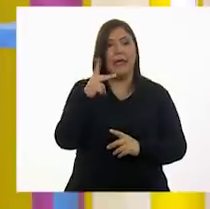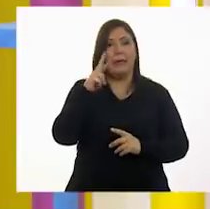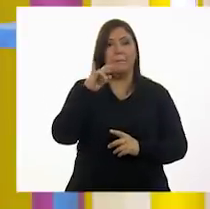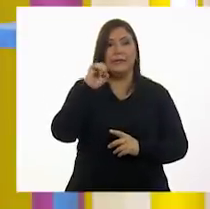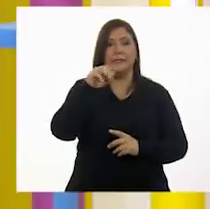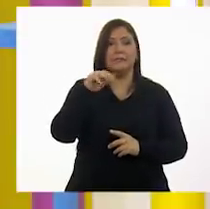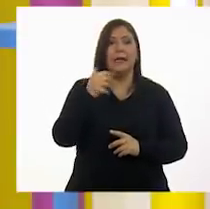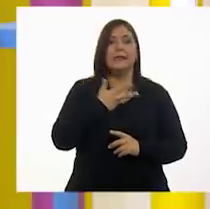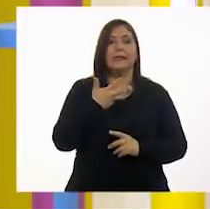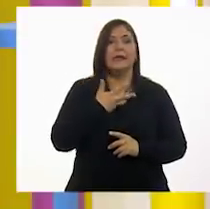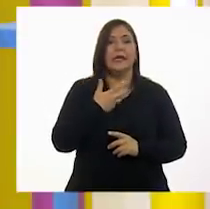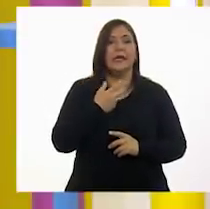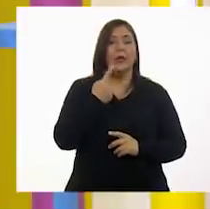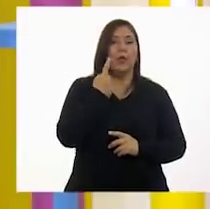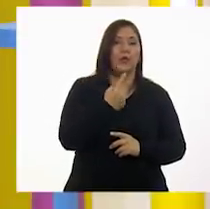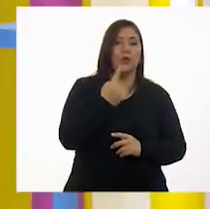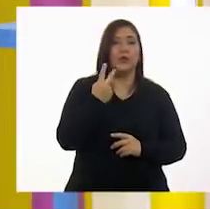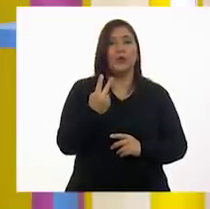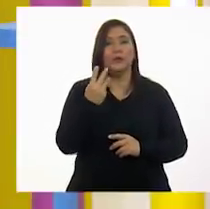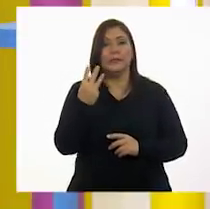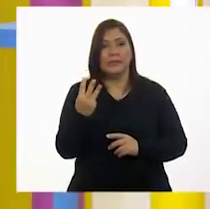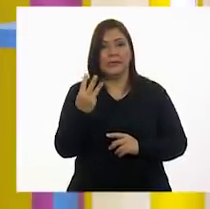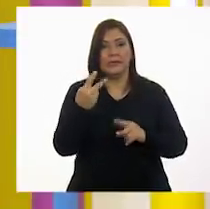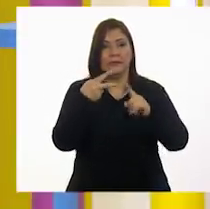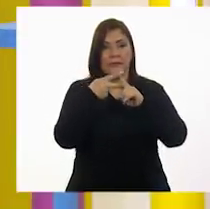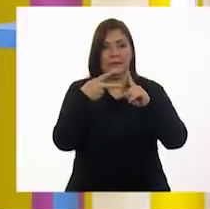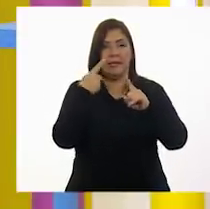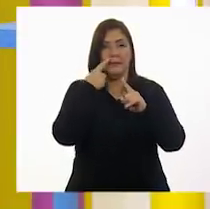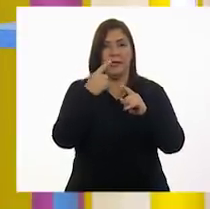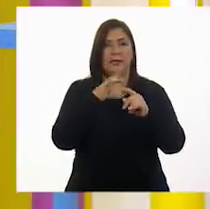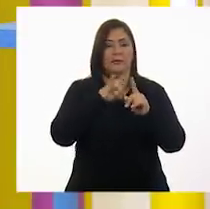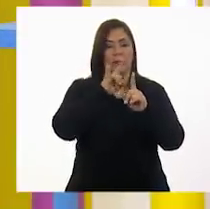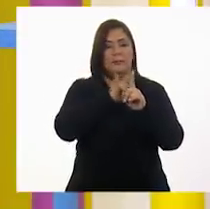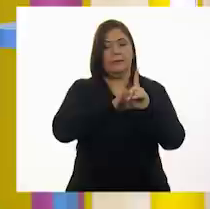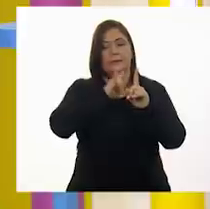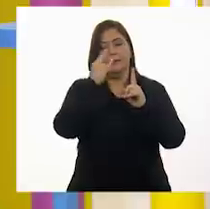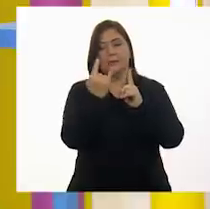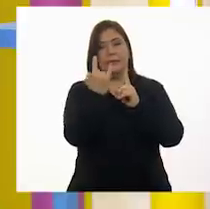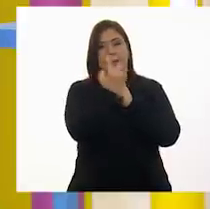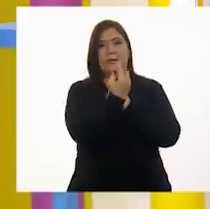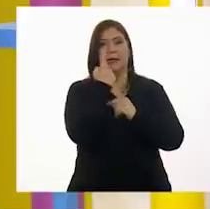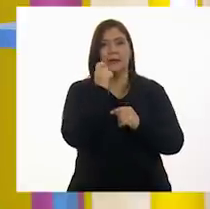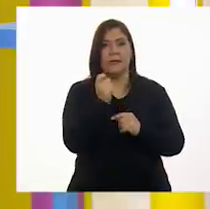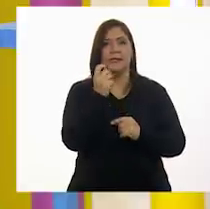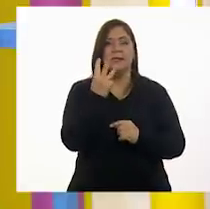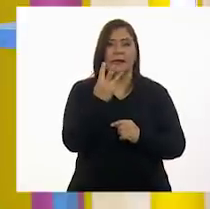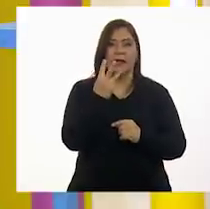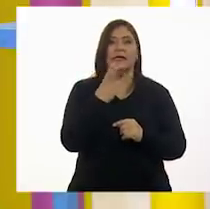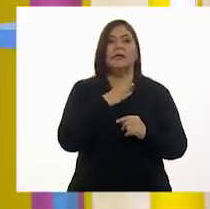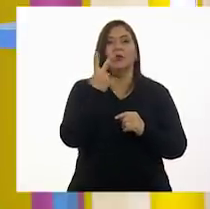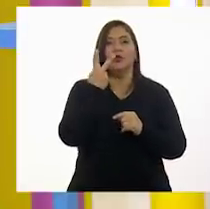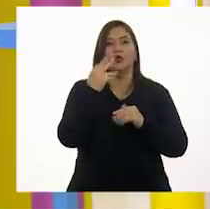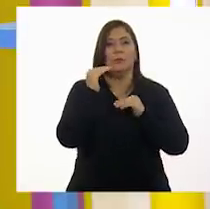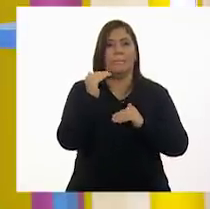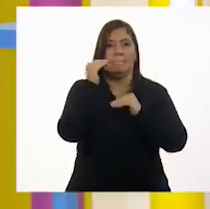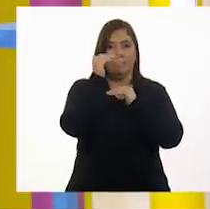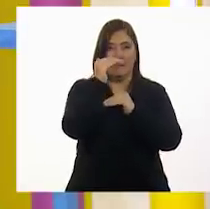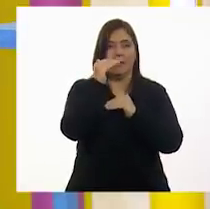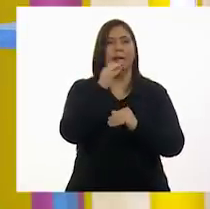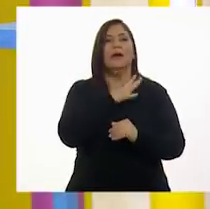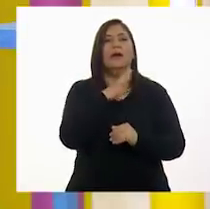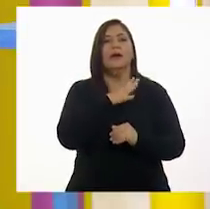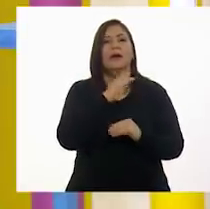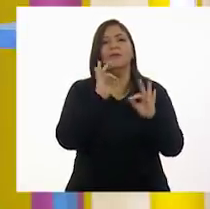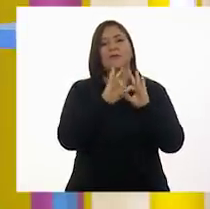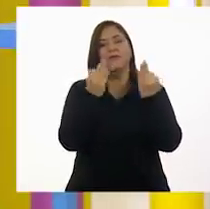uno, dos, tres caras y tiene una, dos bases que son